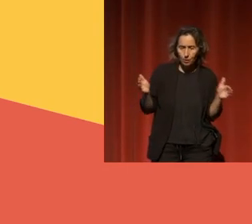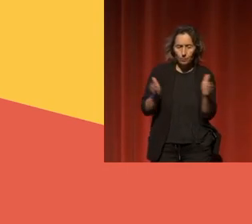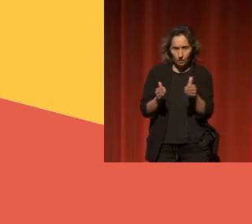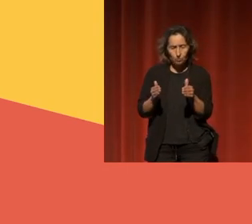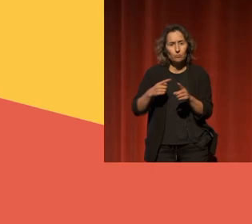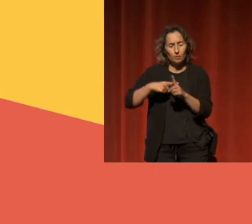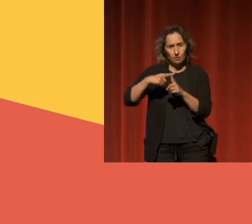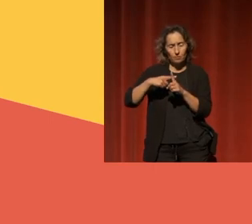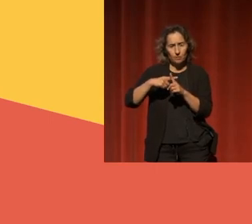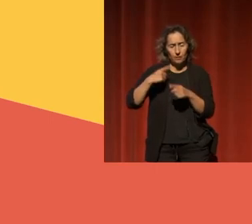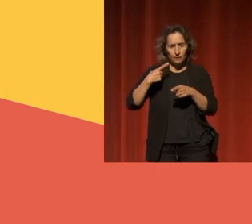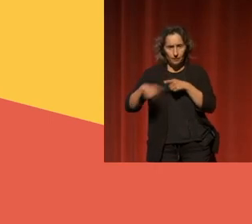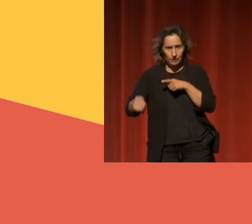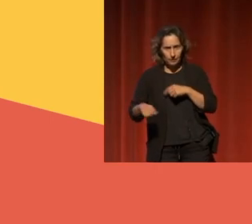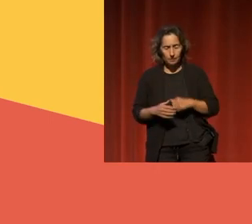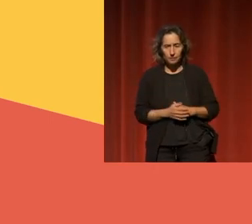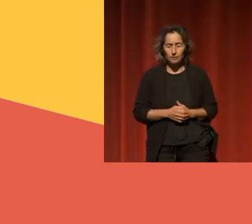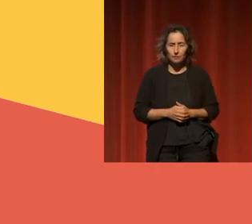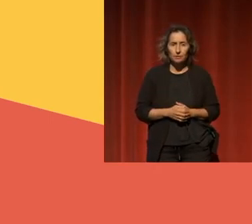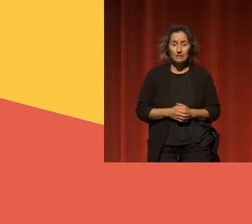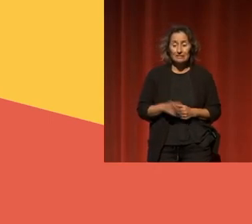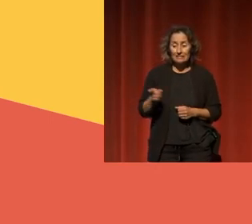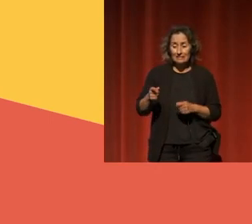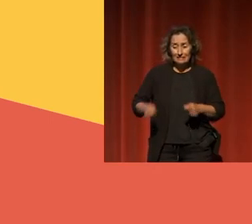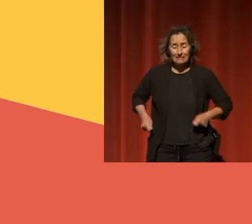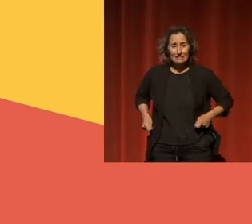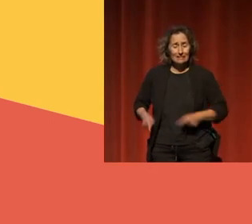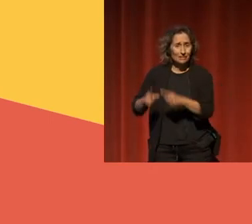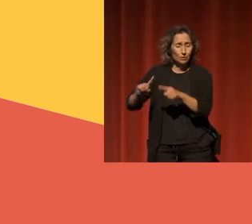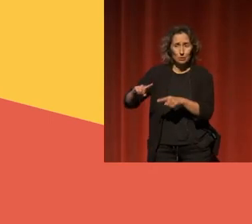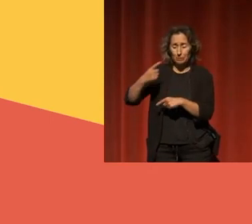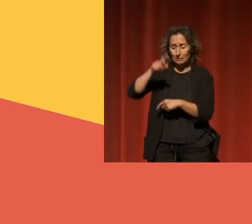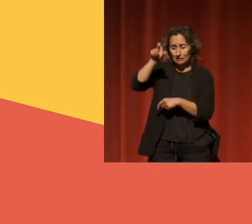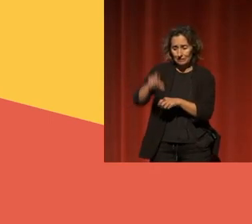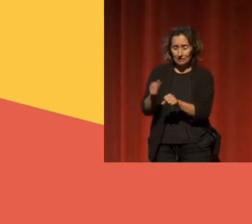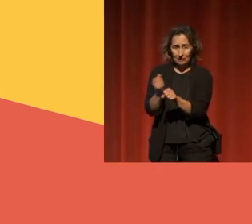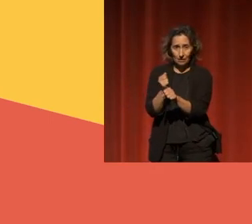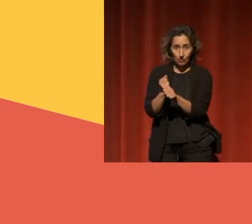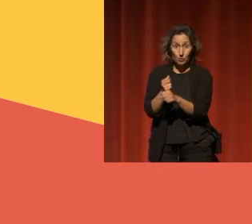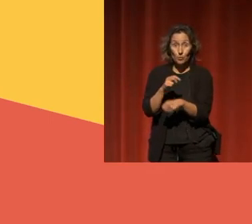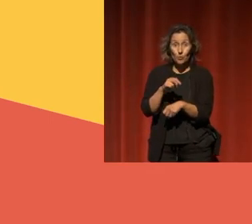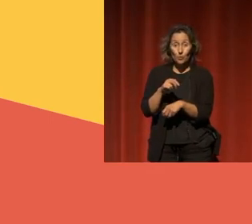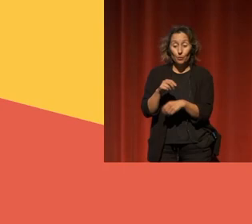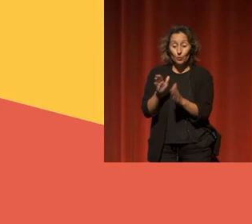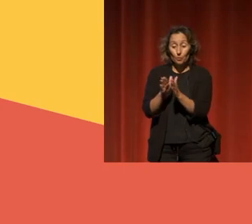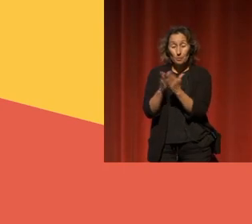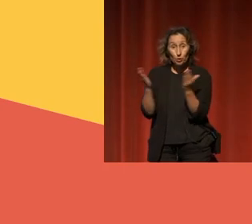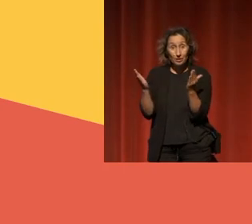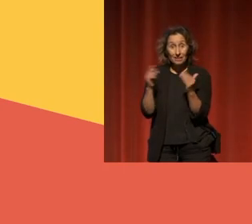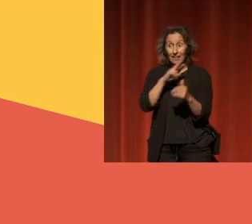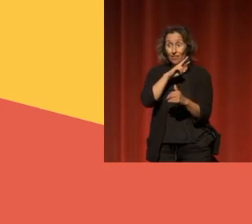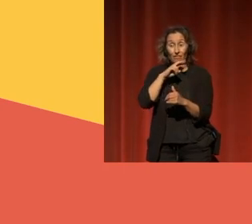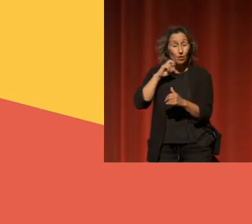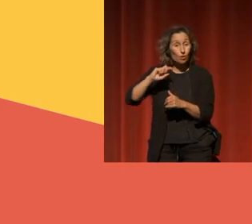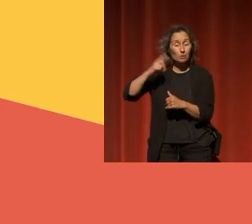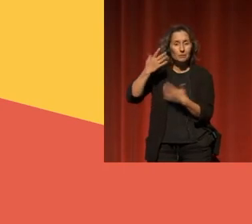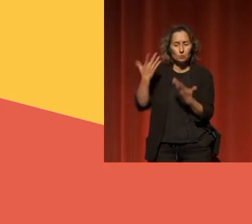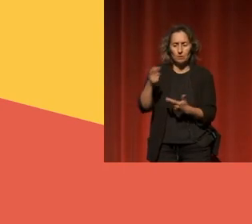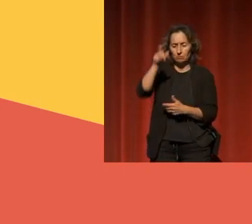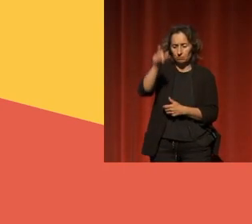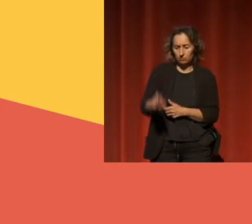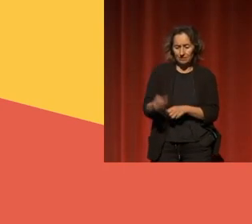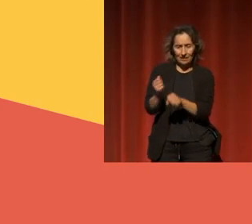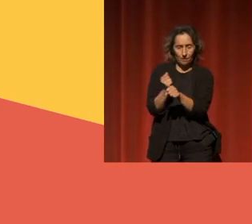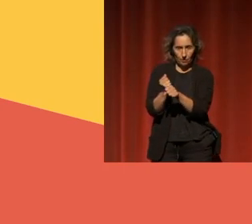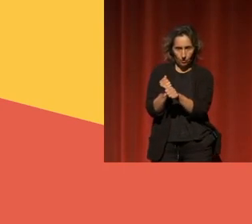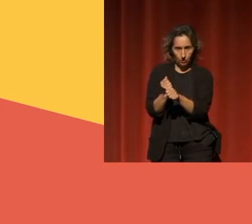el personal es el gasto más importante Por lo tanto es el recurso más valioso para una biblioteca en las zonas